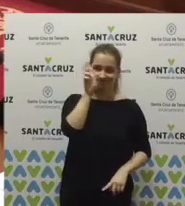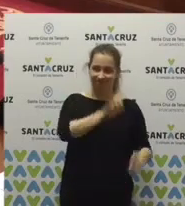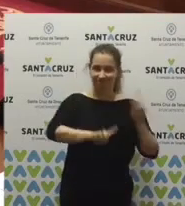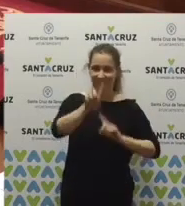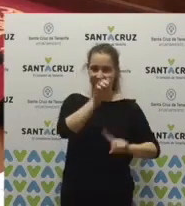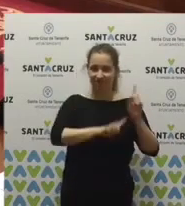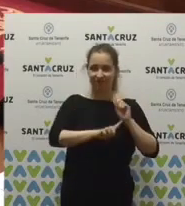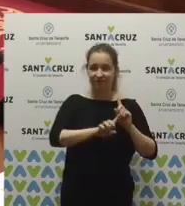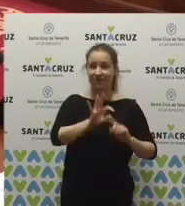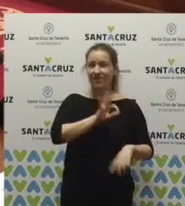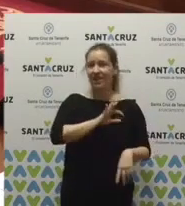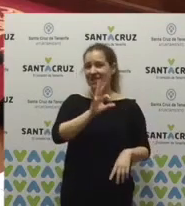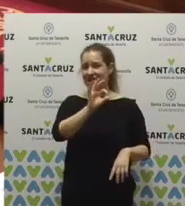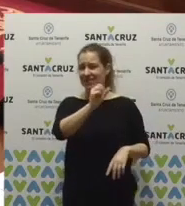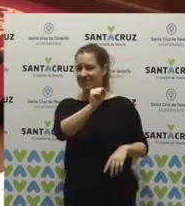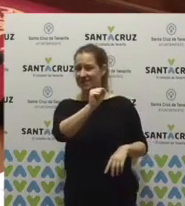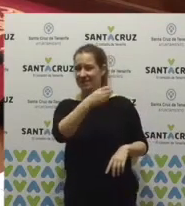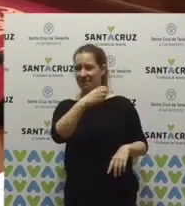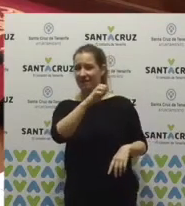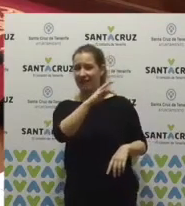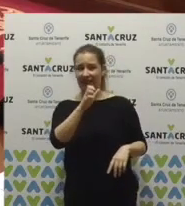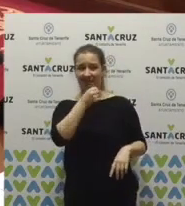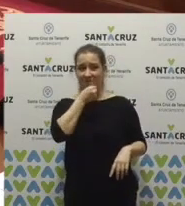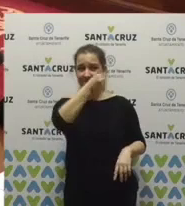sabaté quite el micro por favor